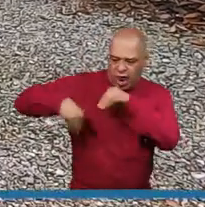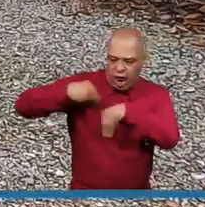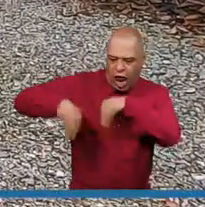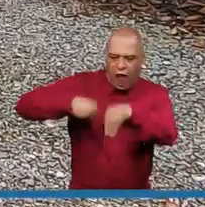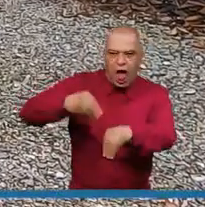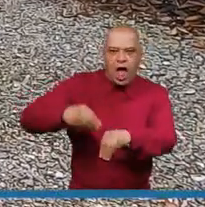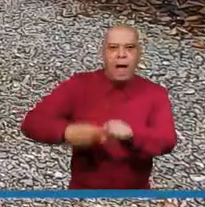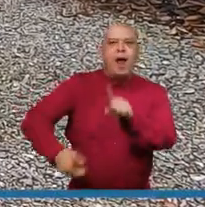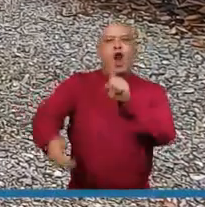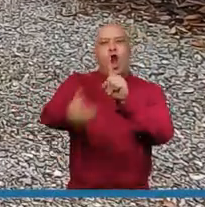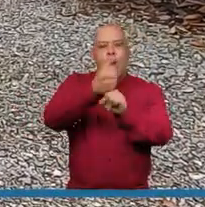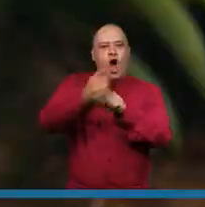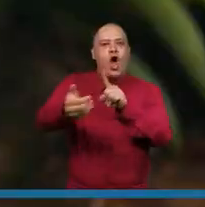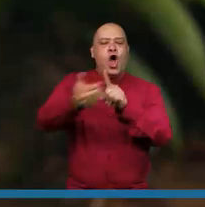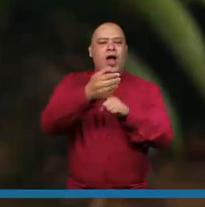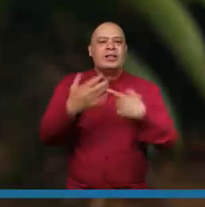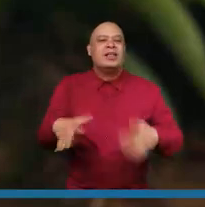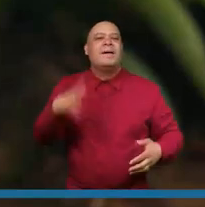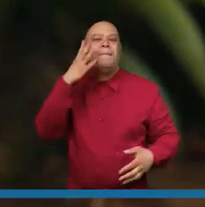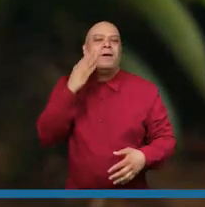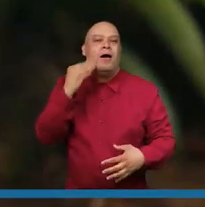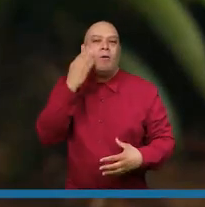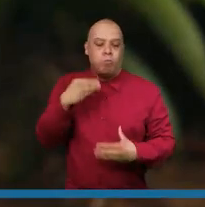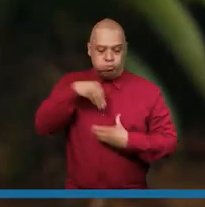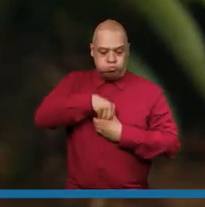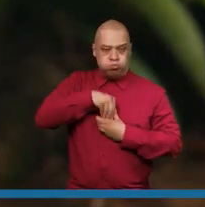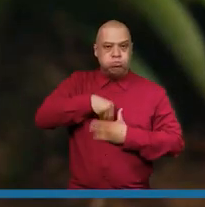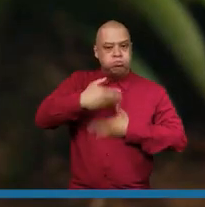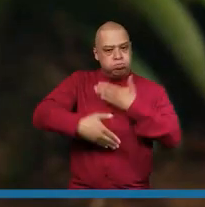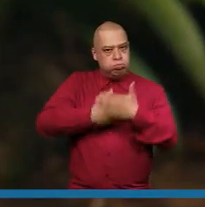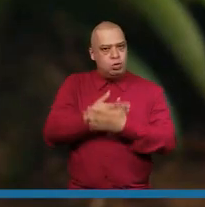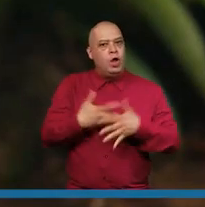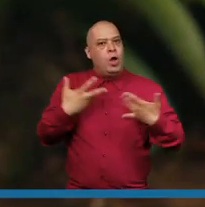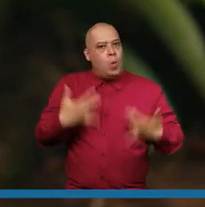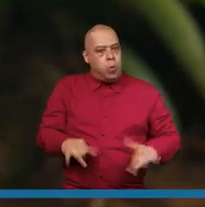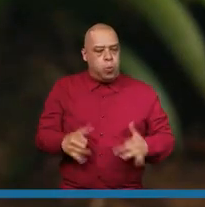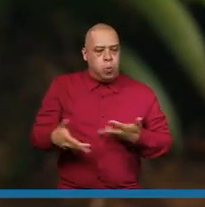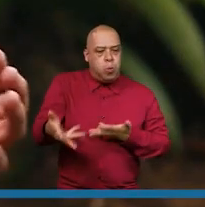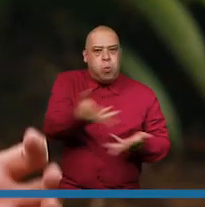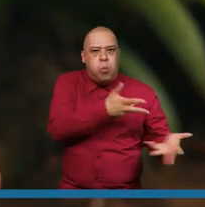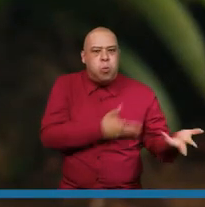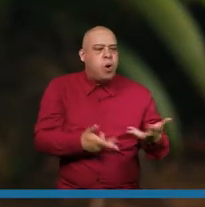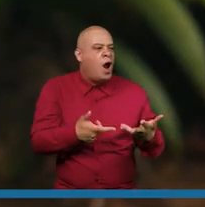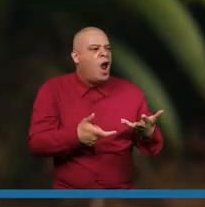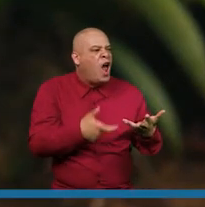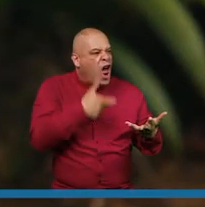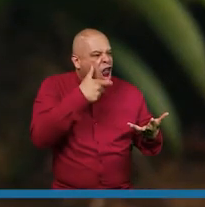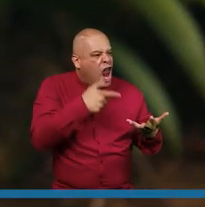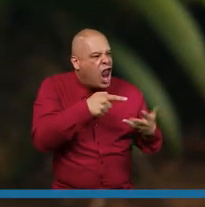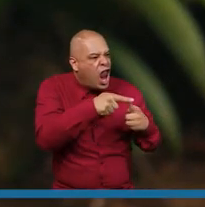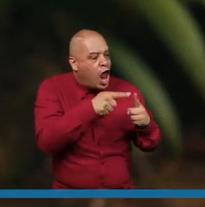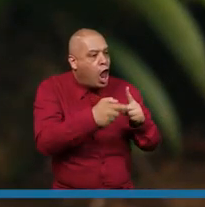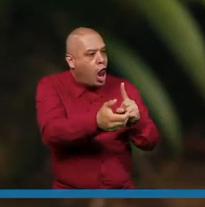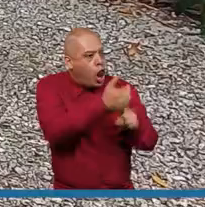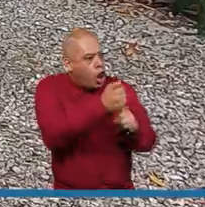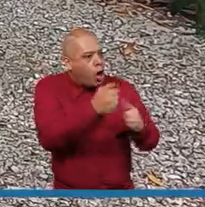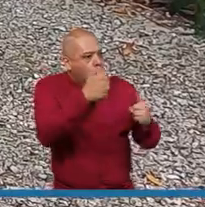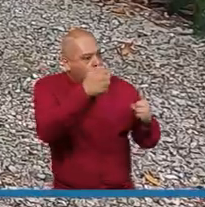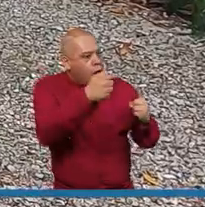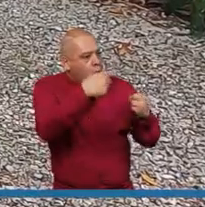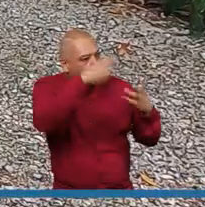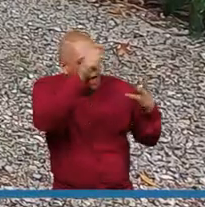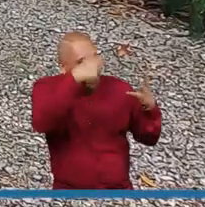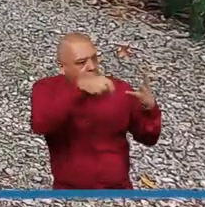verificar qué se va a lograr, tener esas experiencias precisamente también para acompañar el cumplimiento de los Objetivos de Desarrollo Sostenible.